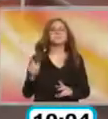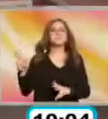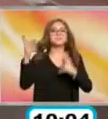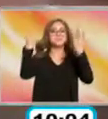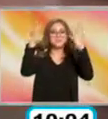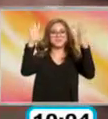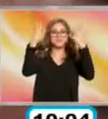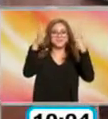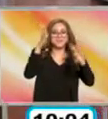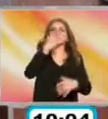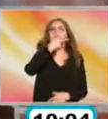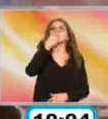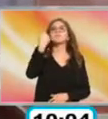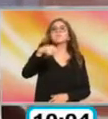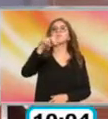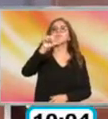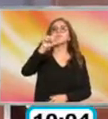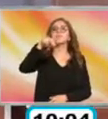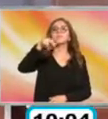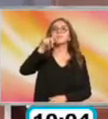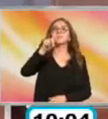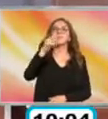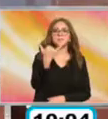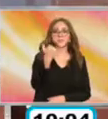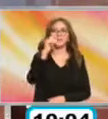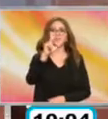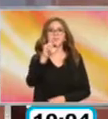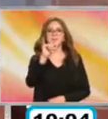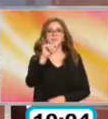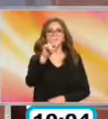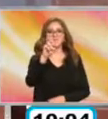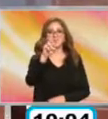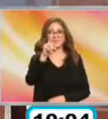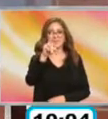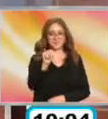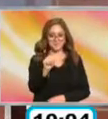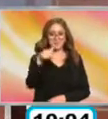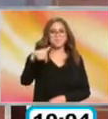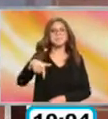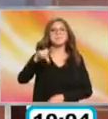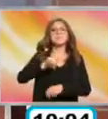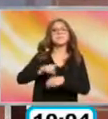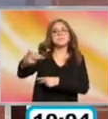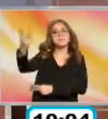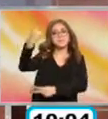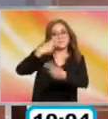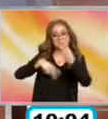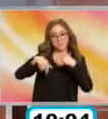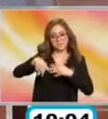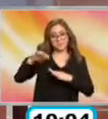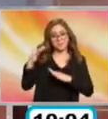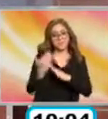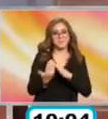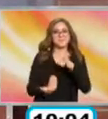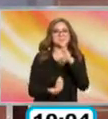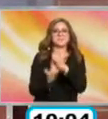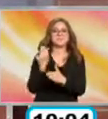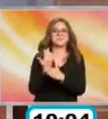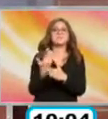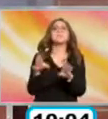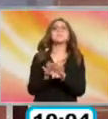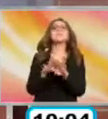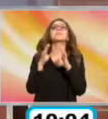Fuerte aplauso para Andy Rivera, que está con nosotros aquí en el intermedio esta mañana. ¿Cómo estás de